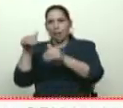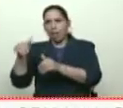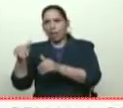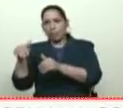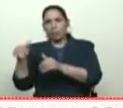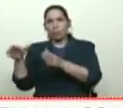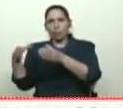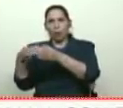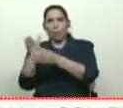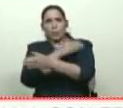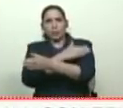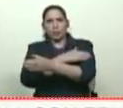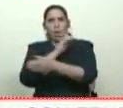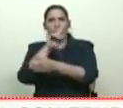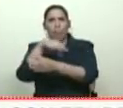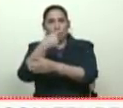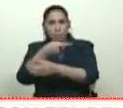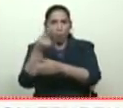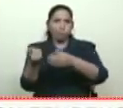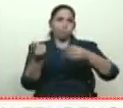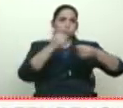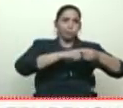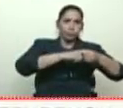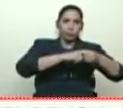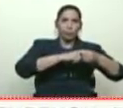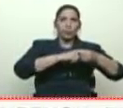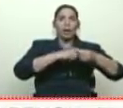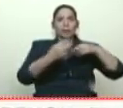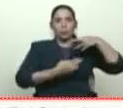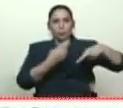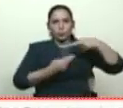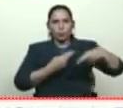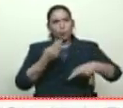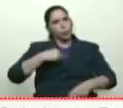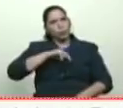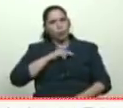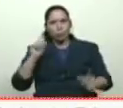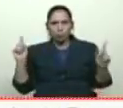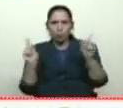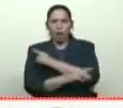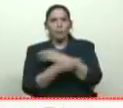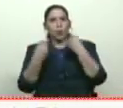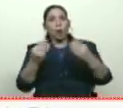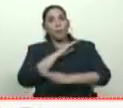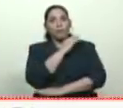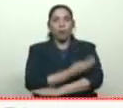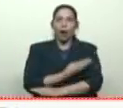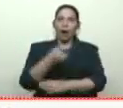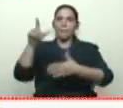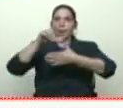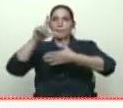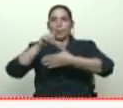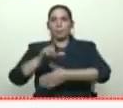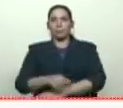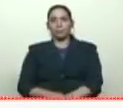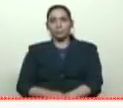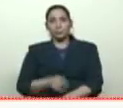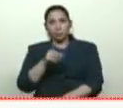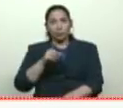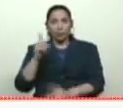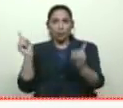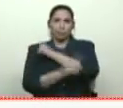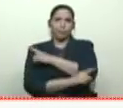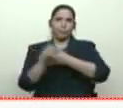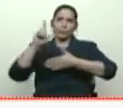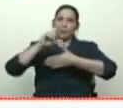se incorporó. Los sandinistas regresaron. Vimos el cambio de correlación de fuerza en América Latina. Y ese cambio de correlación